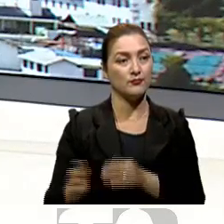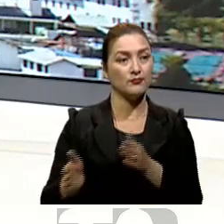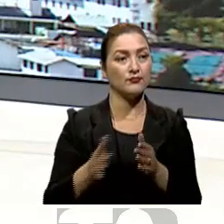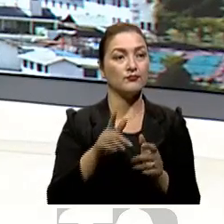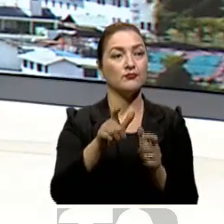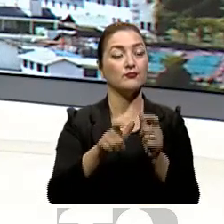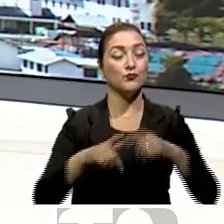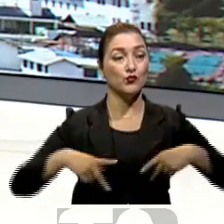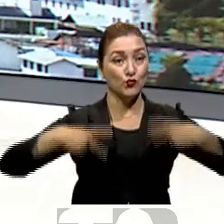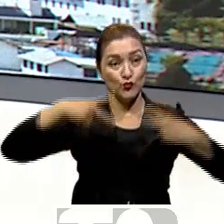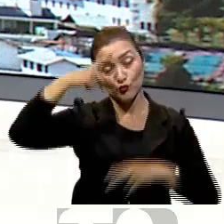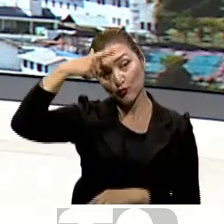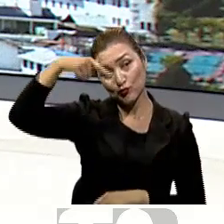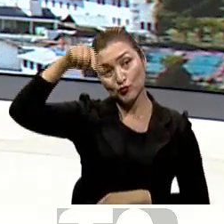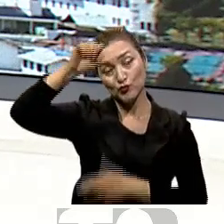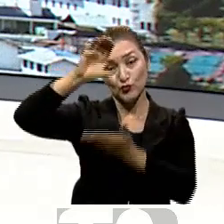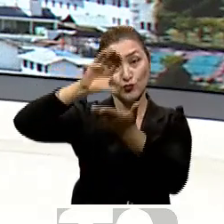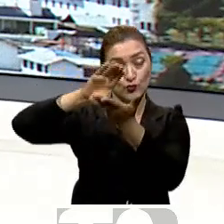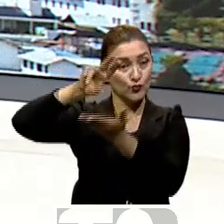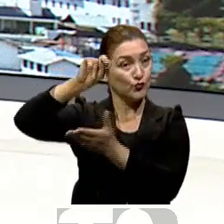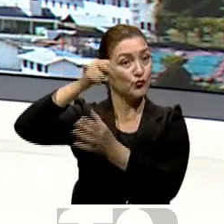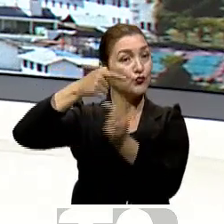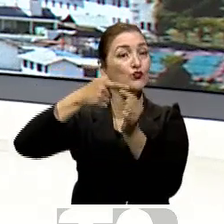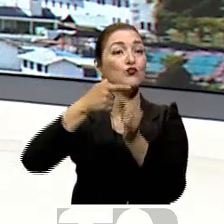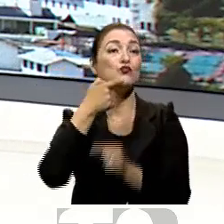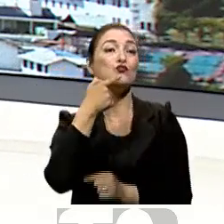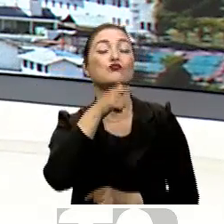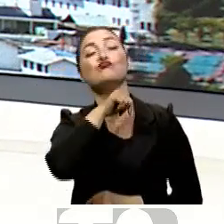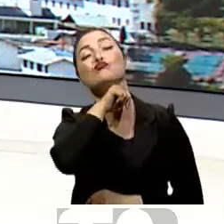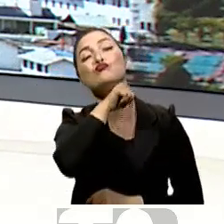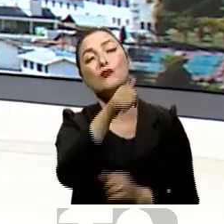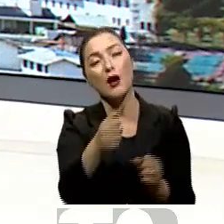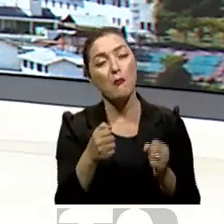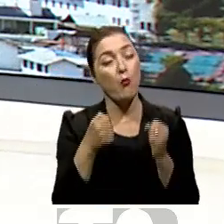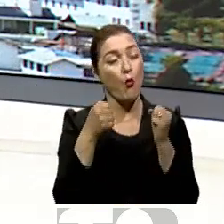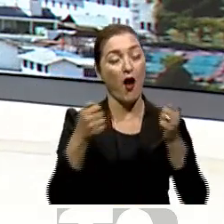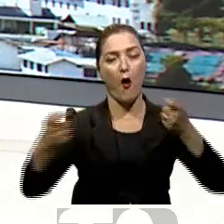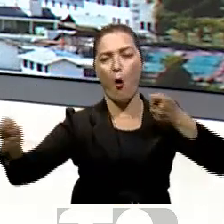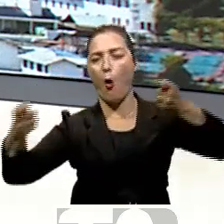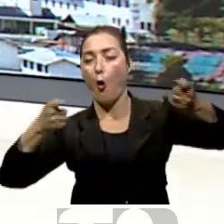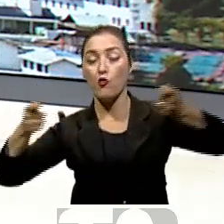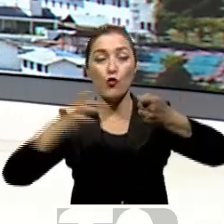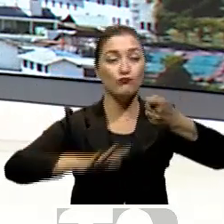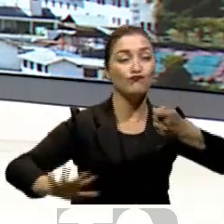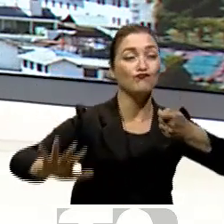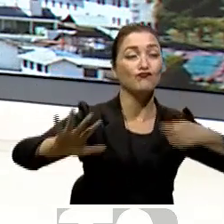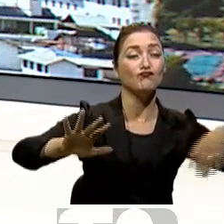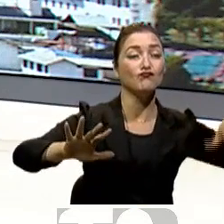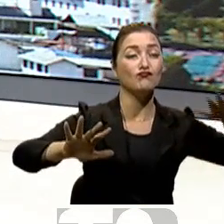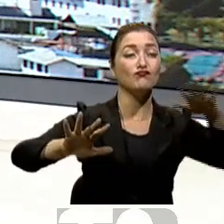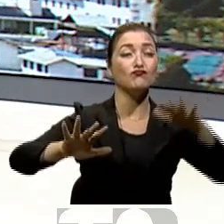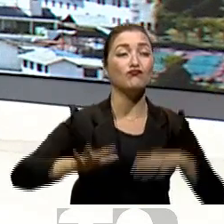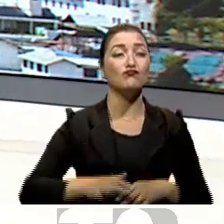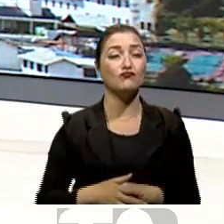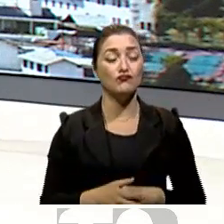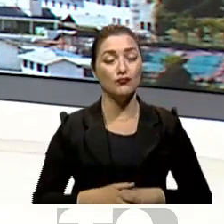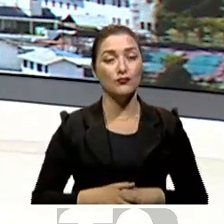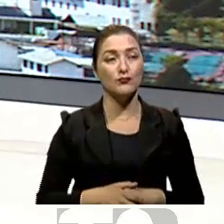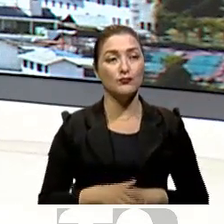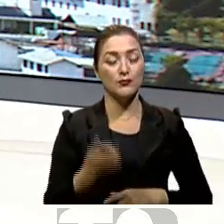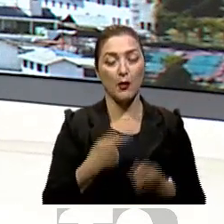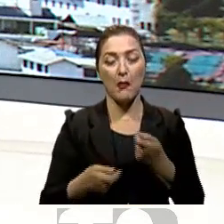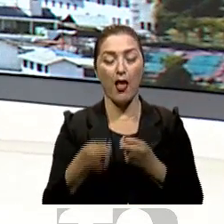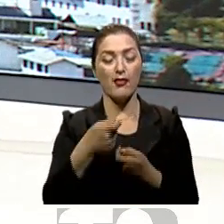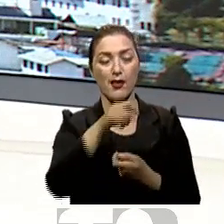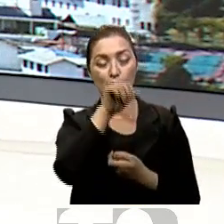Moradores de La Marina, ubicado en el centro norte de Quito, afirman que la delincuencia está ganando terreno. A este problema se suma la venta de